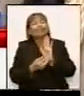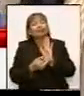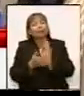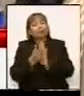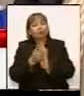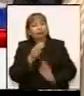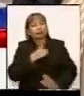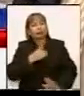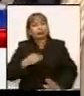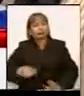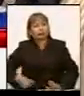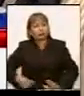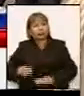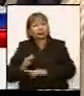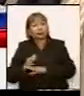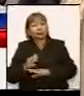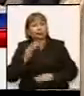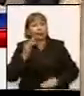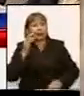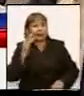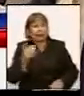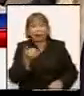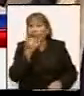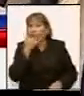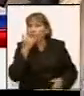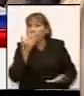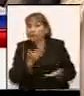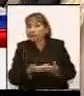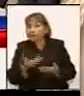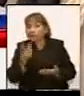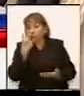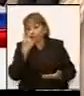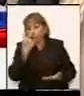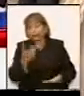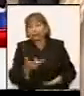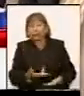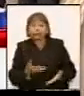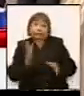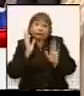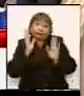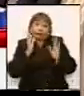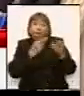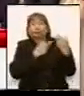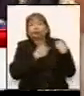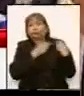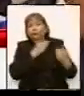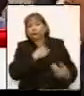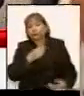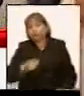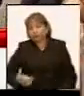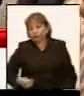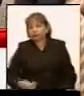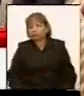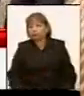pueda intervenir una vez. Y si más adelante pasa algo, como se ha previsto, ya es responsabilidad del Ejecutivo. Ahora hemos visto como otro